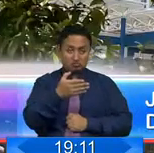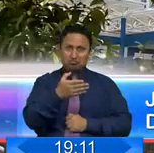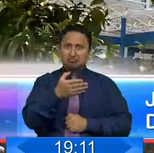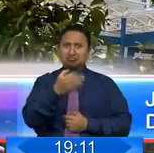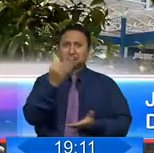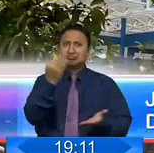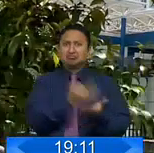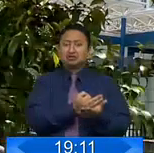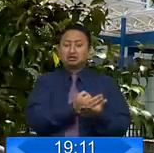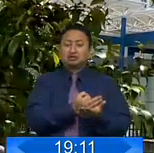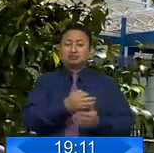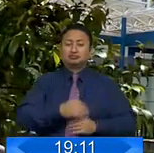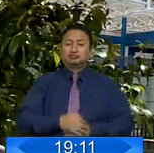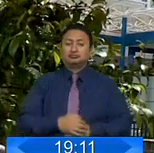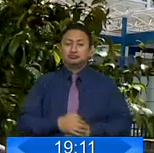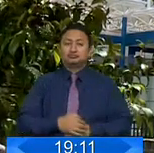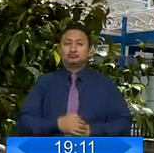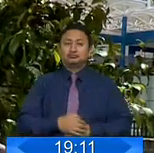la Fiscalía.